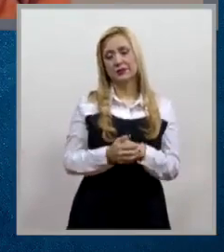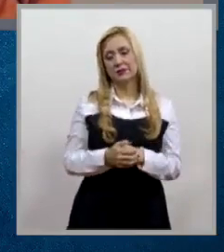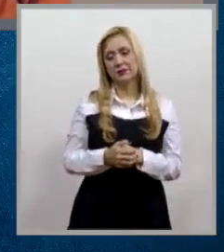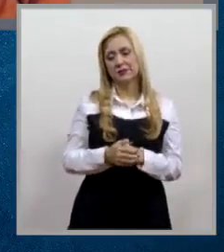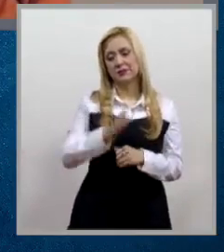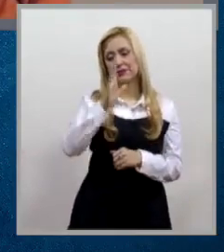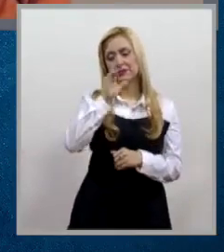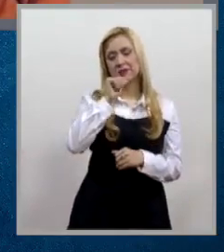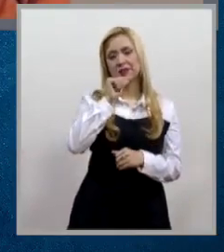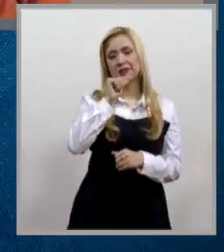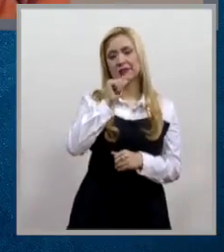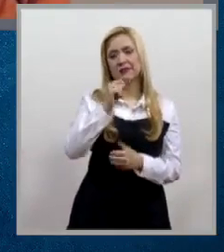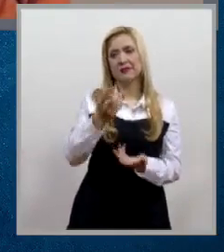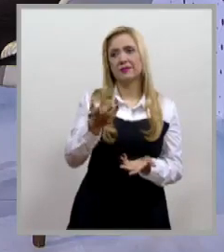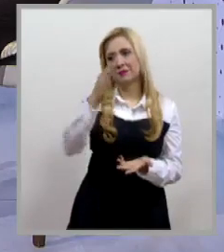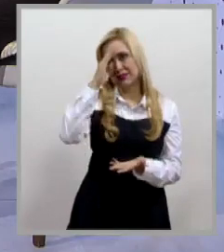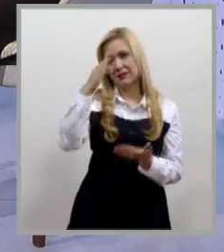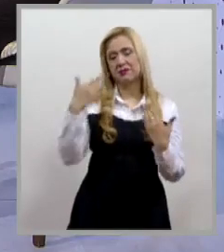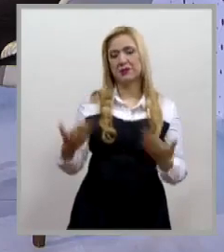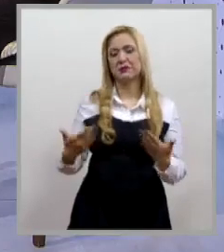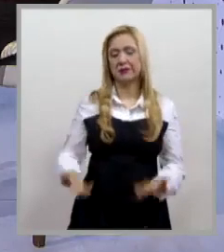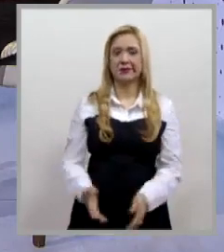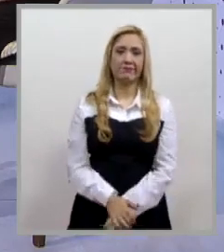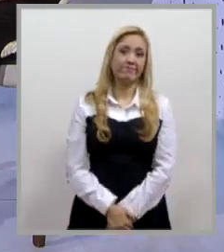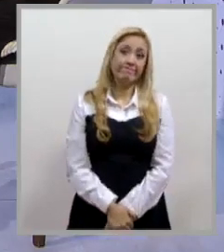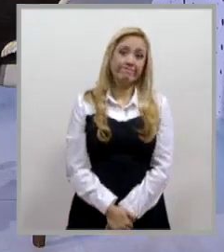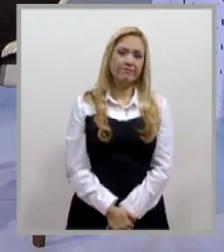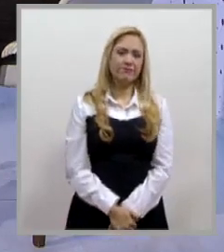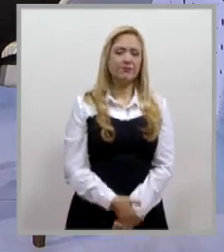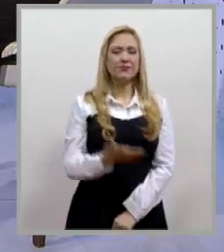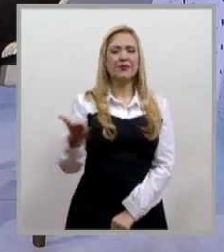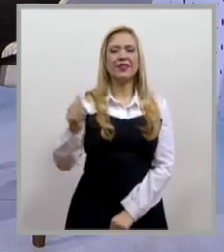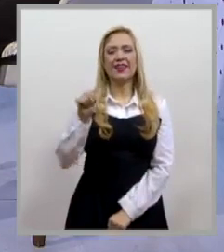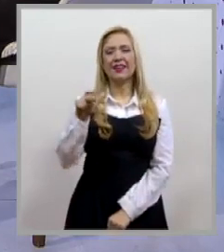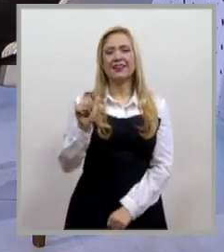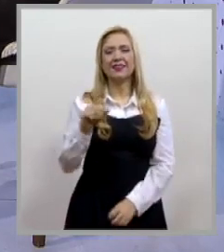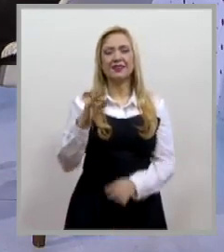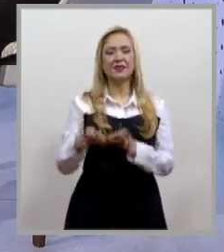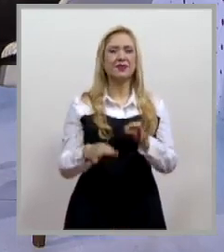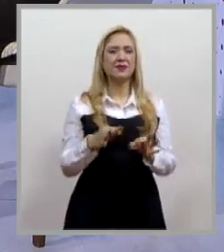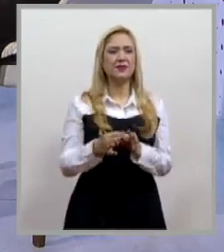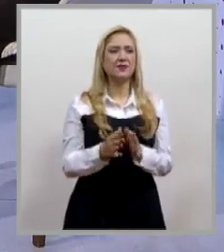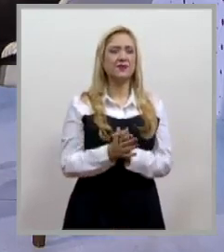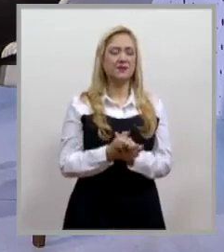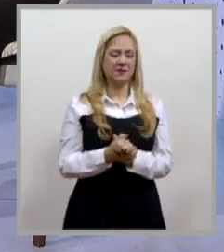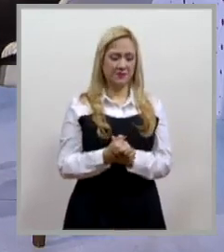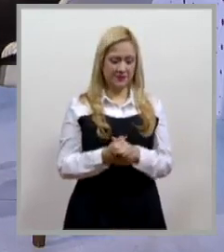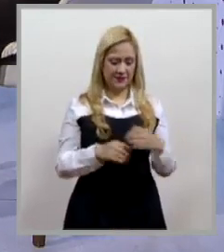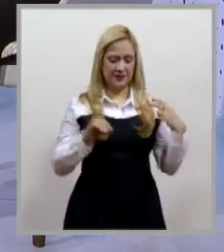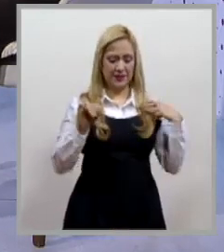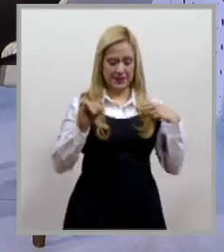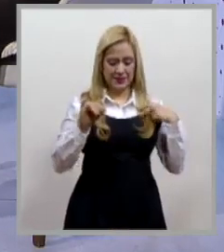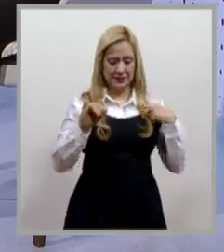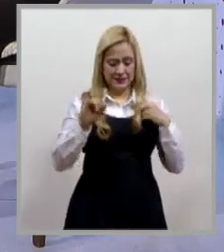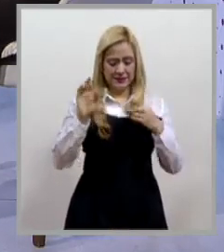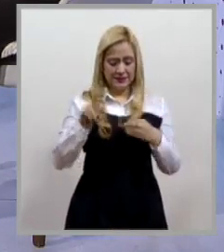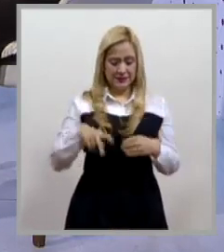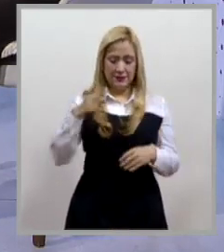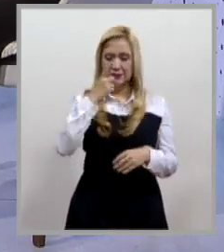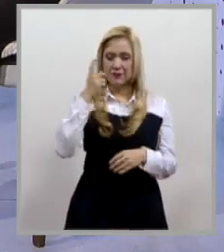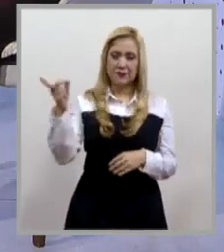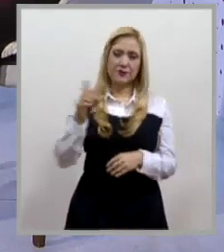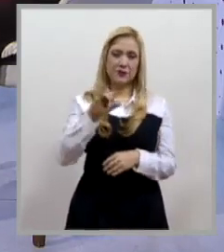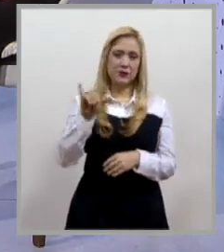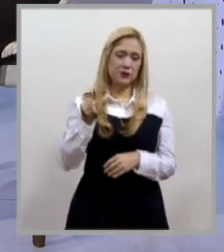no podemos obviar, ¿no? Hay que decirlo. Ana, tu conclusión, Sí. reflexión. Bueno, pues un poco con el planteamiento que